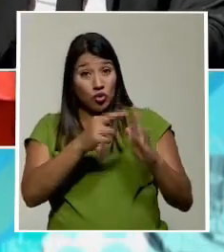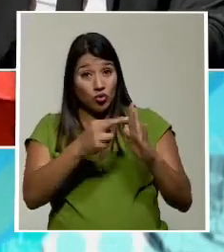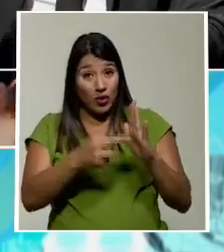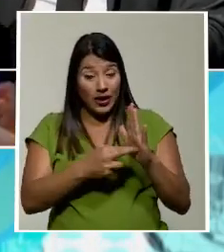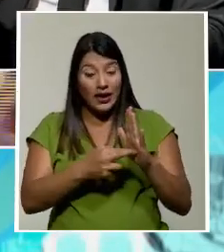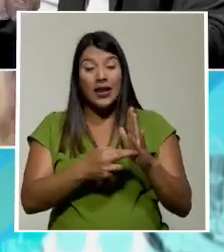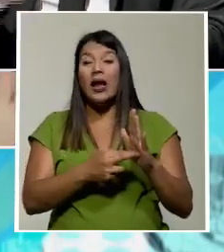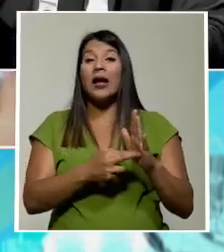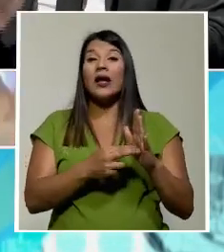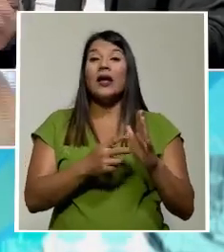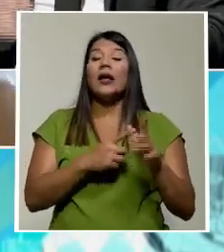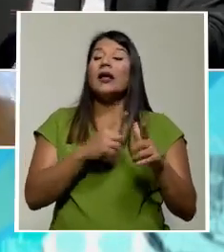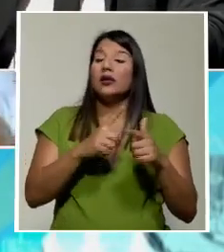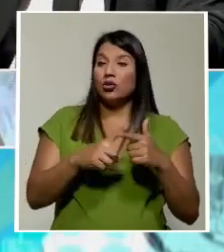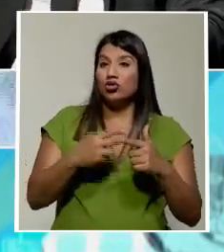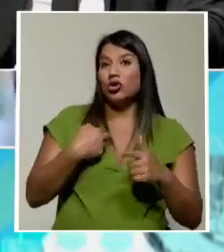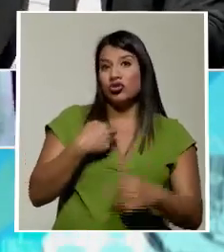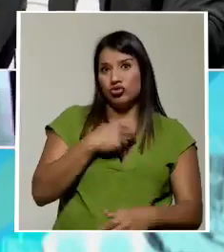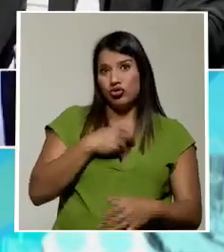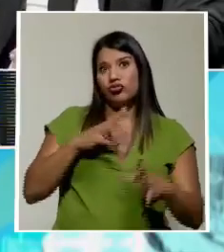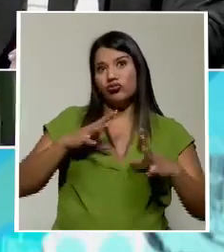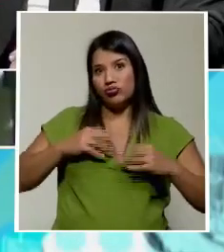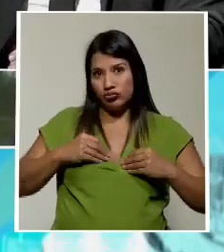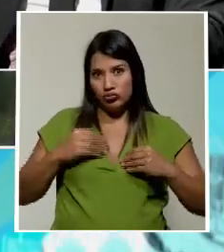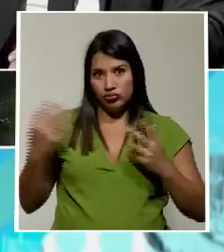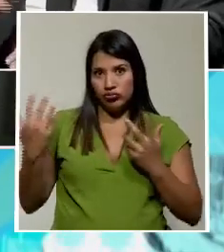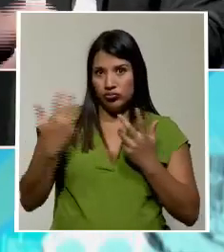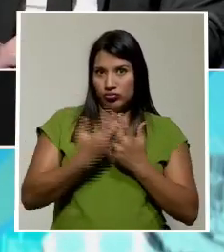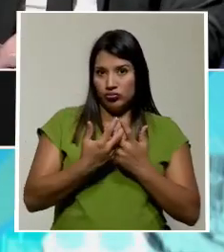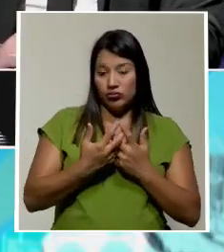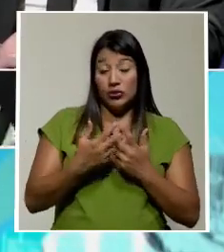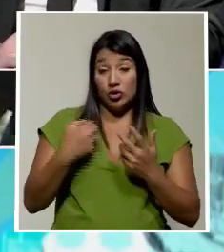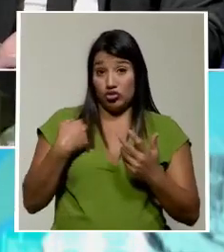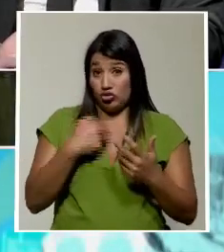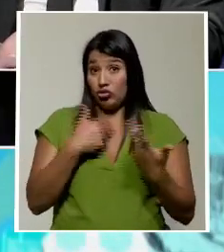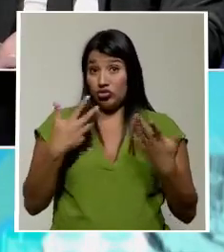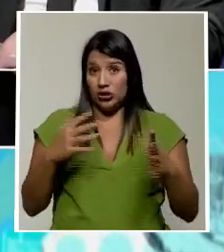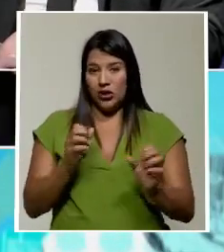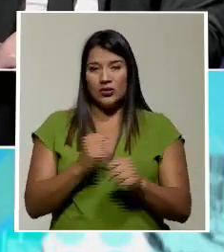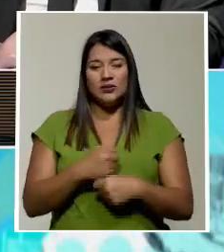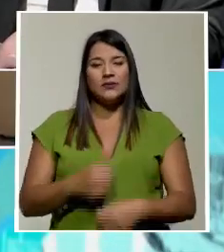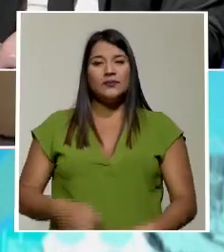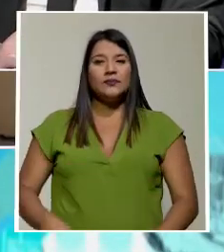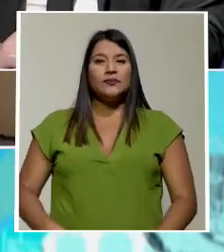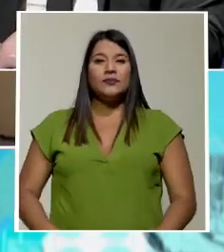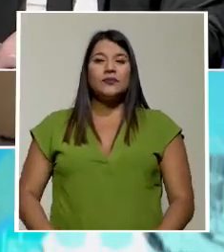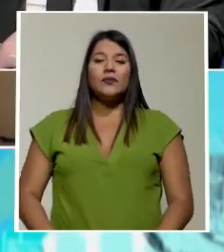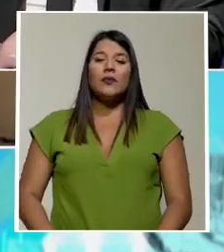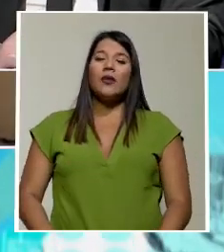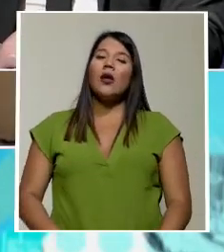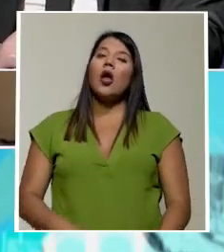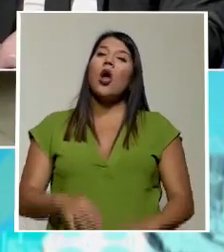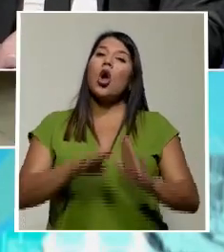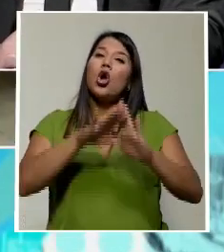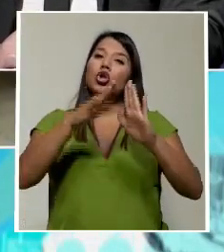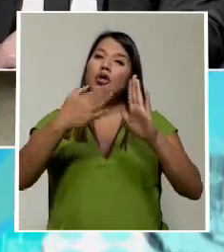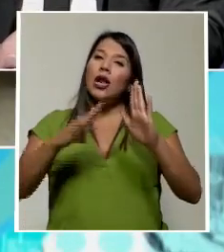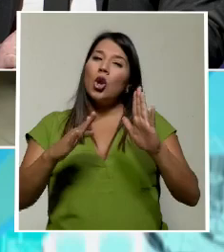queremos esto y va por esta dirección, a lo cual nosotros tenemos que acatarlo y lo hemos hecho. La Contraloría cuestiona